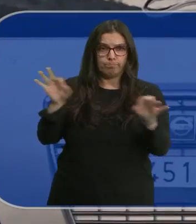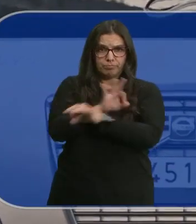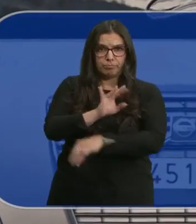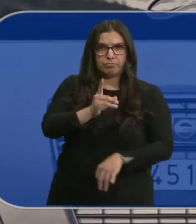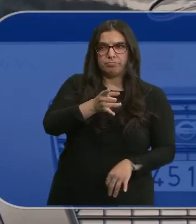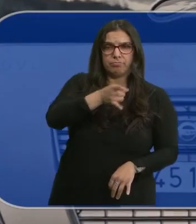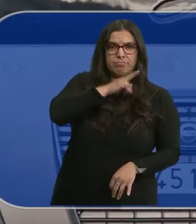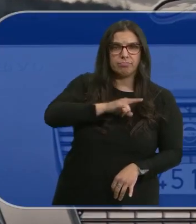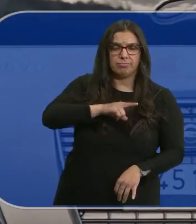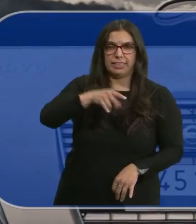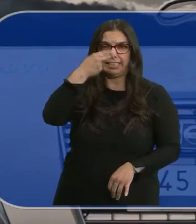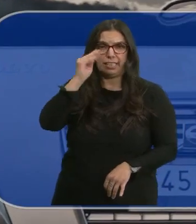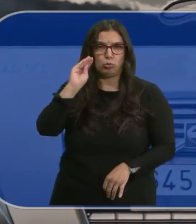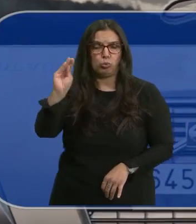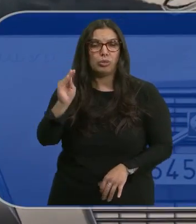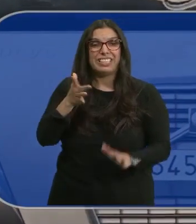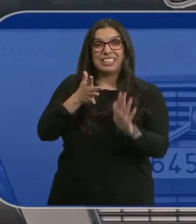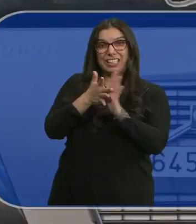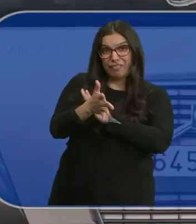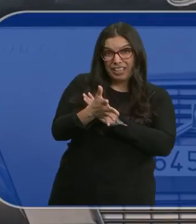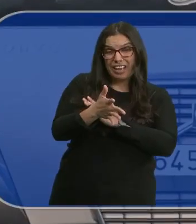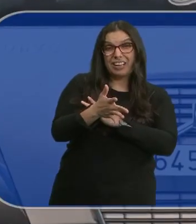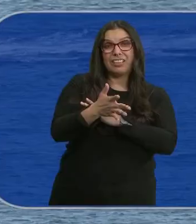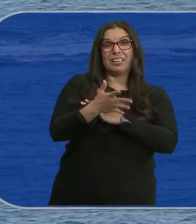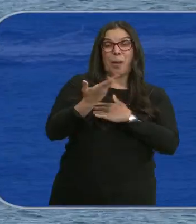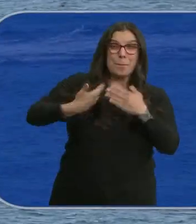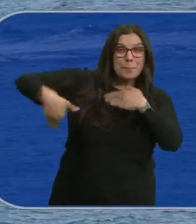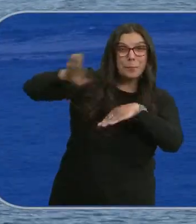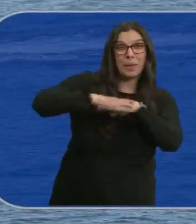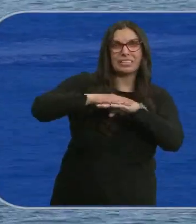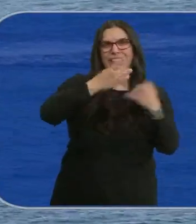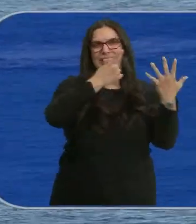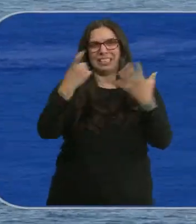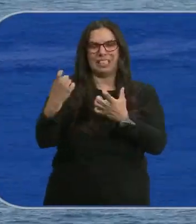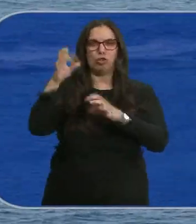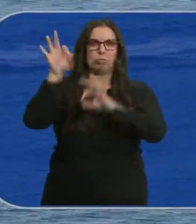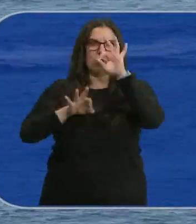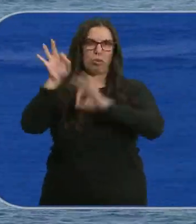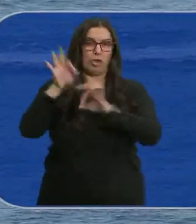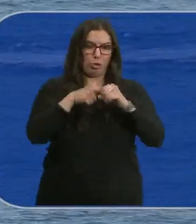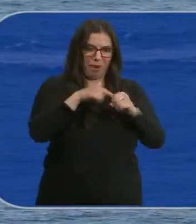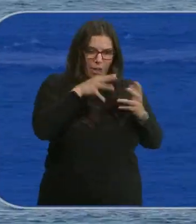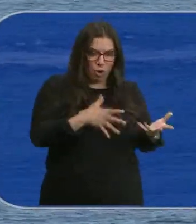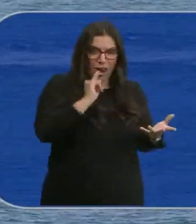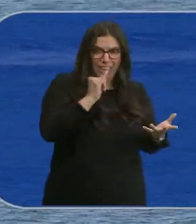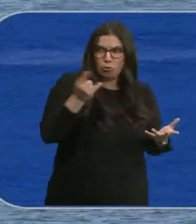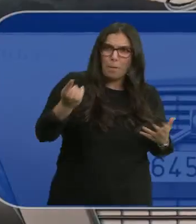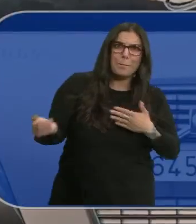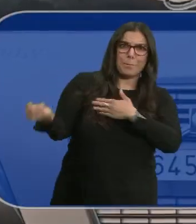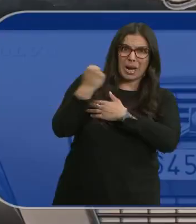e interesados y que supondría exceder en un 600% las plazas actuales de las que dispone la comunidad.